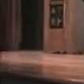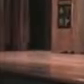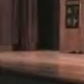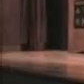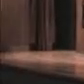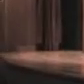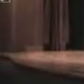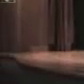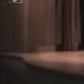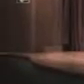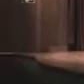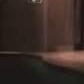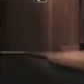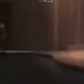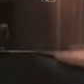Anónima.